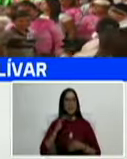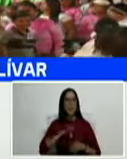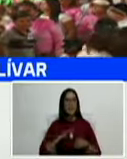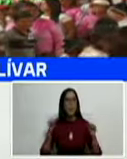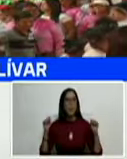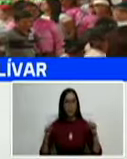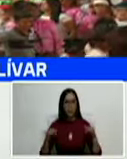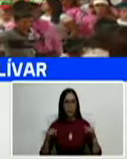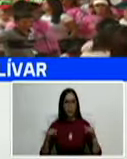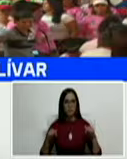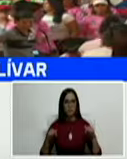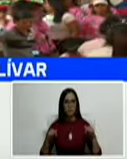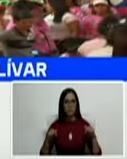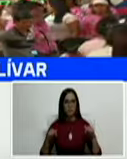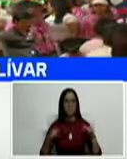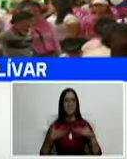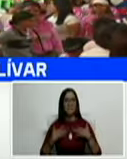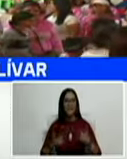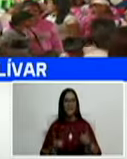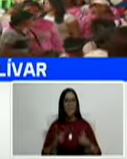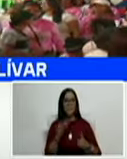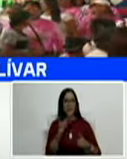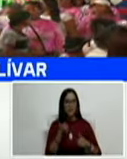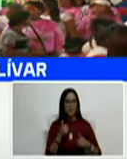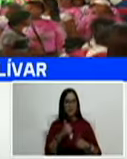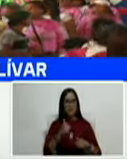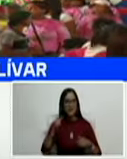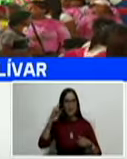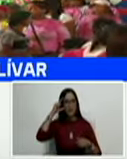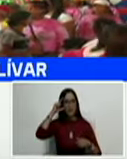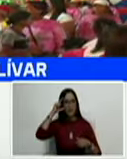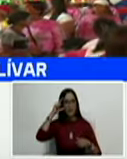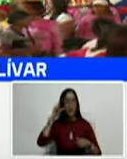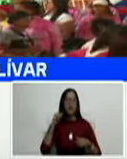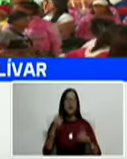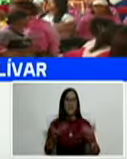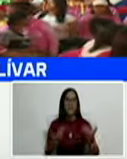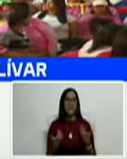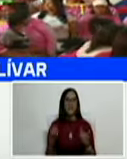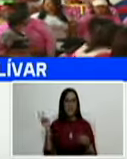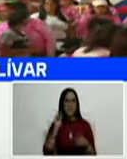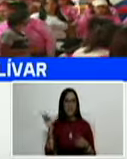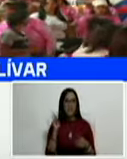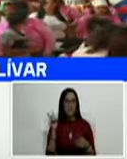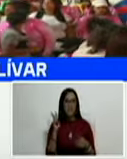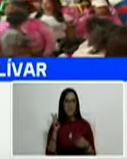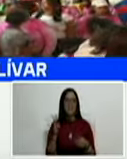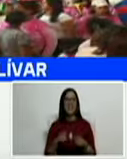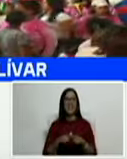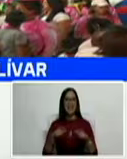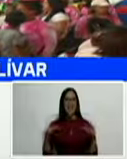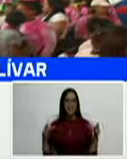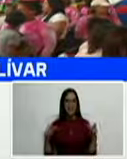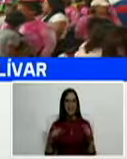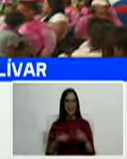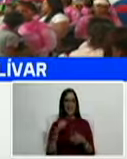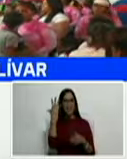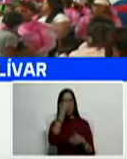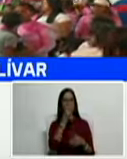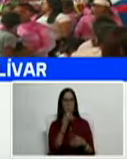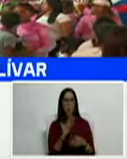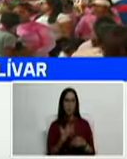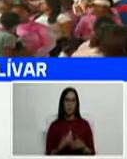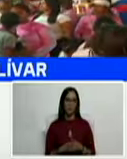hoy recuperando y mejorando cada día, lo que viene para Venezuela es grande, es